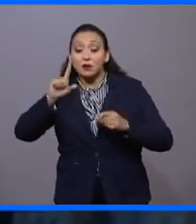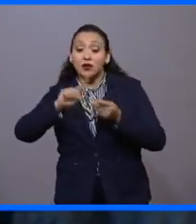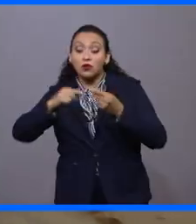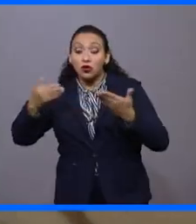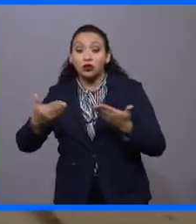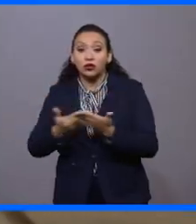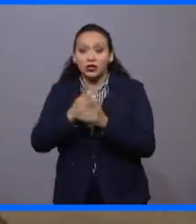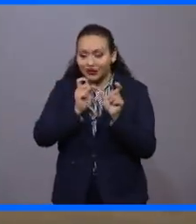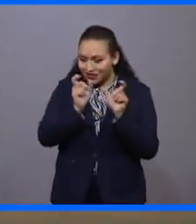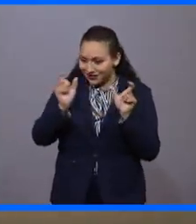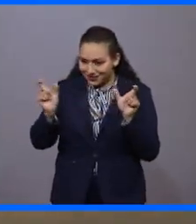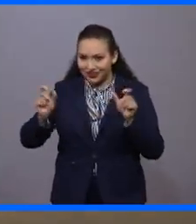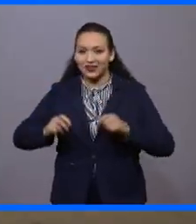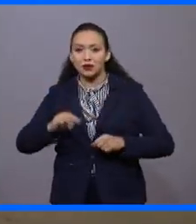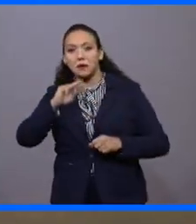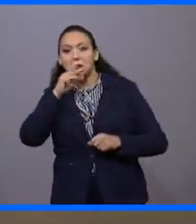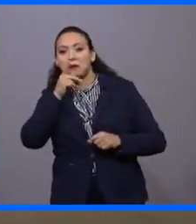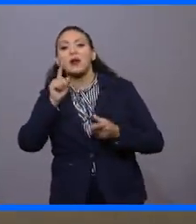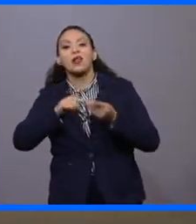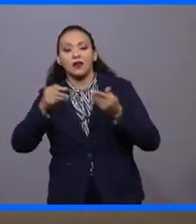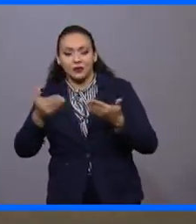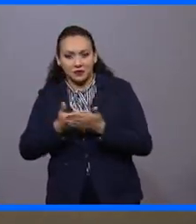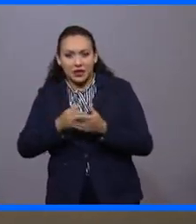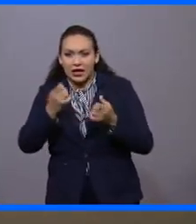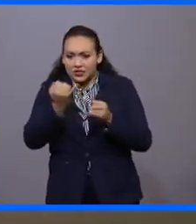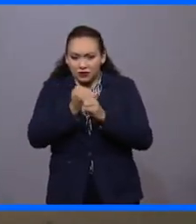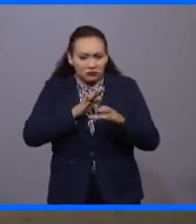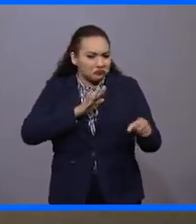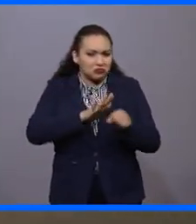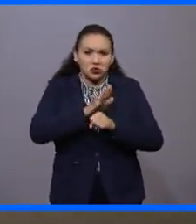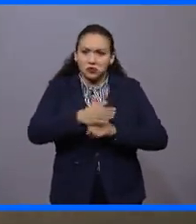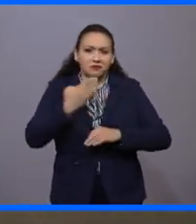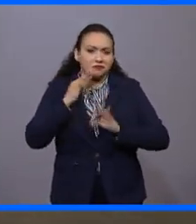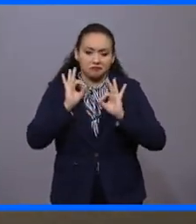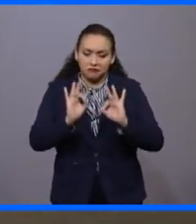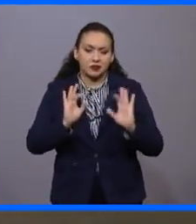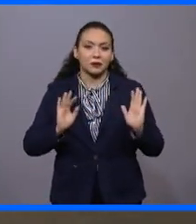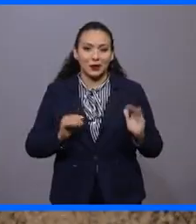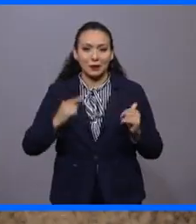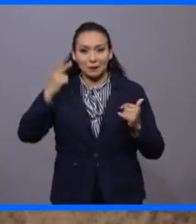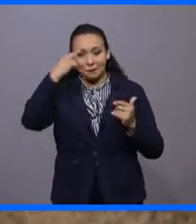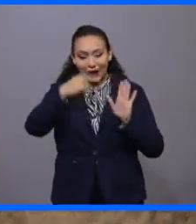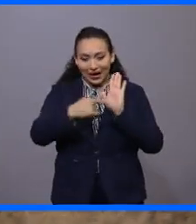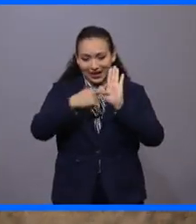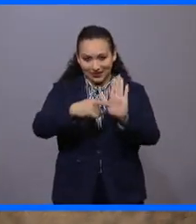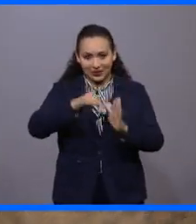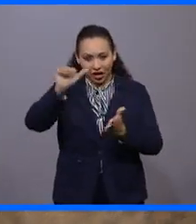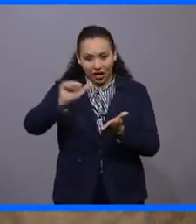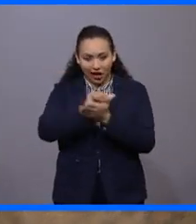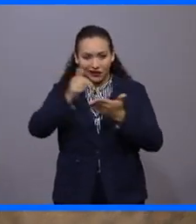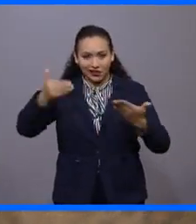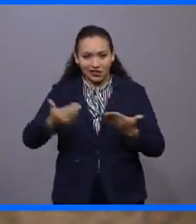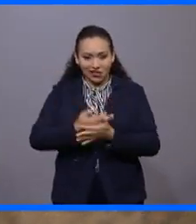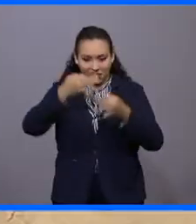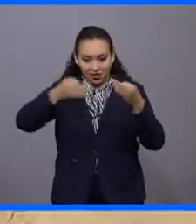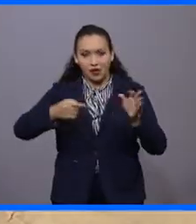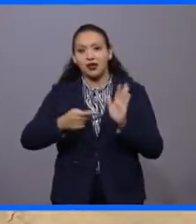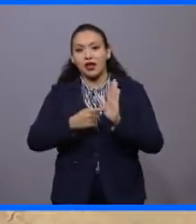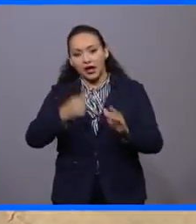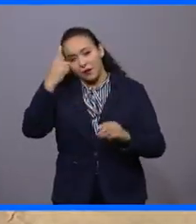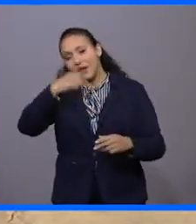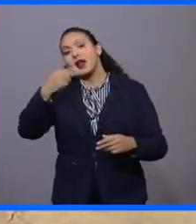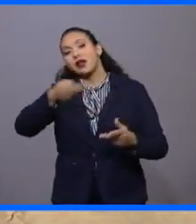uno de los ascendientes. Información que es más que suficiente, se indica, para garantizar el principio de